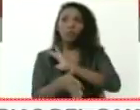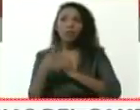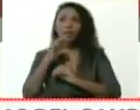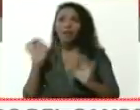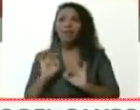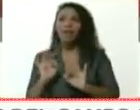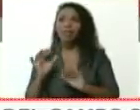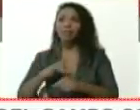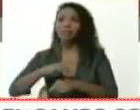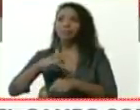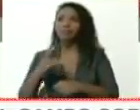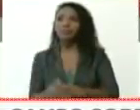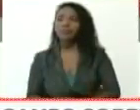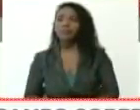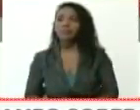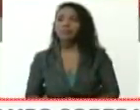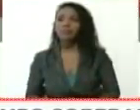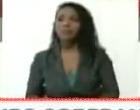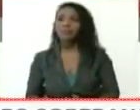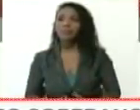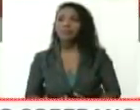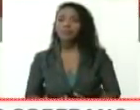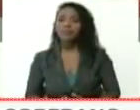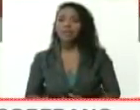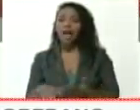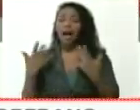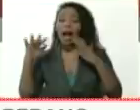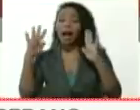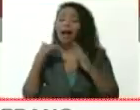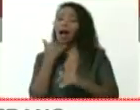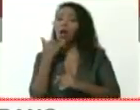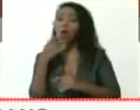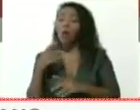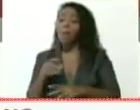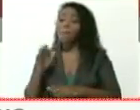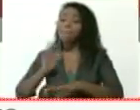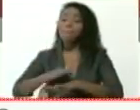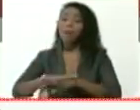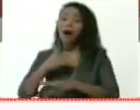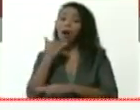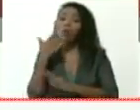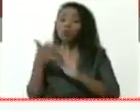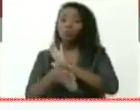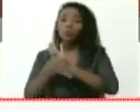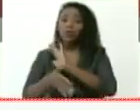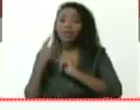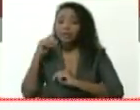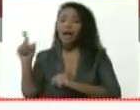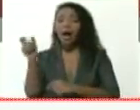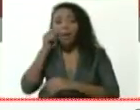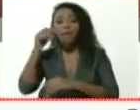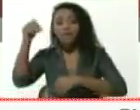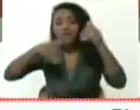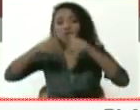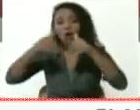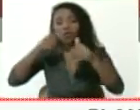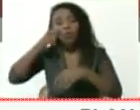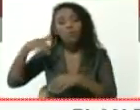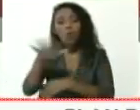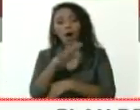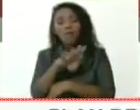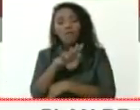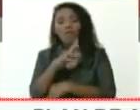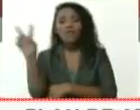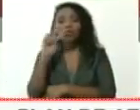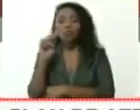poder político, será, si es que ocurriera en alguna oportunidad, por el voto del pueblo venezolano, no hay otra vía.